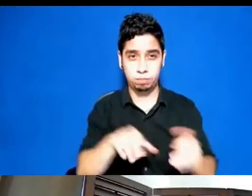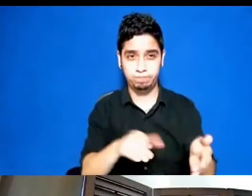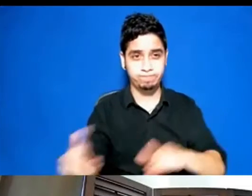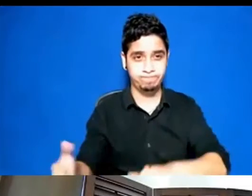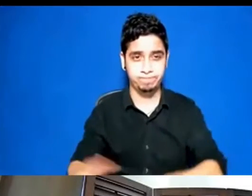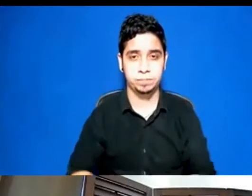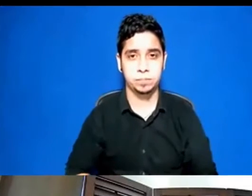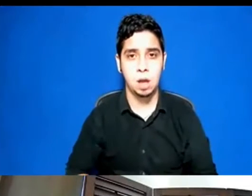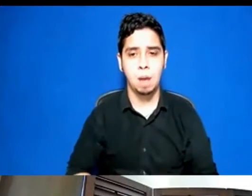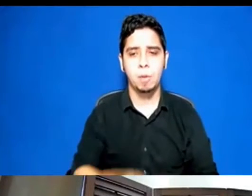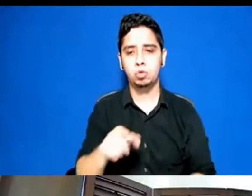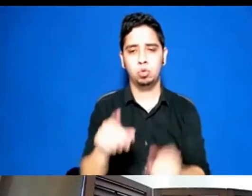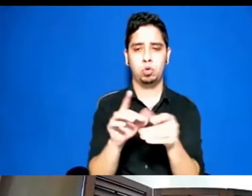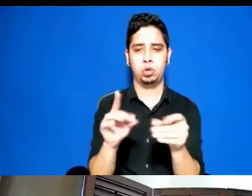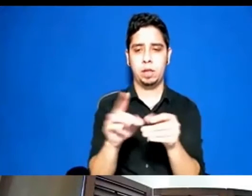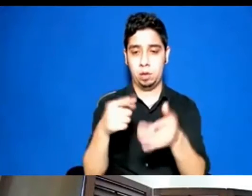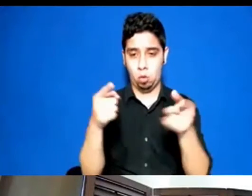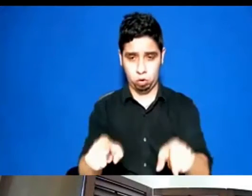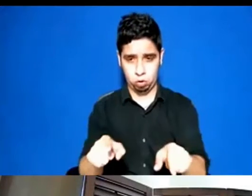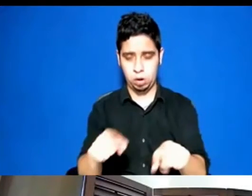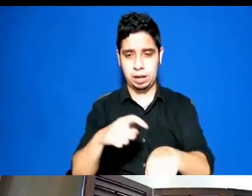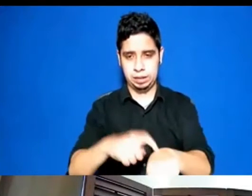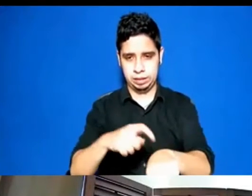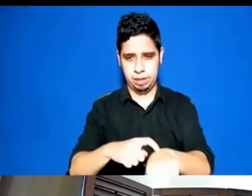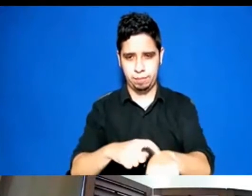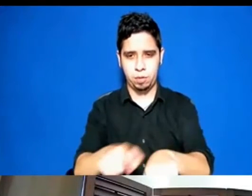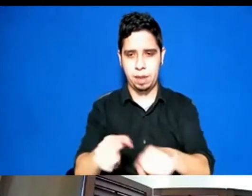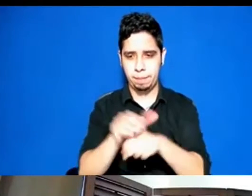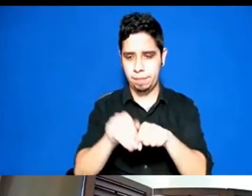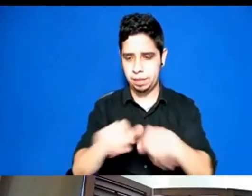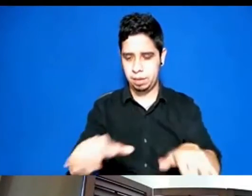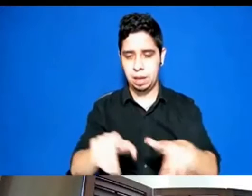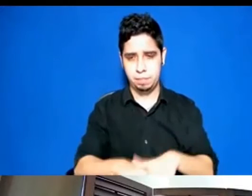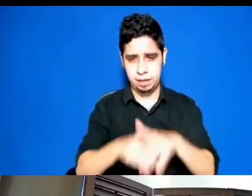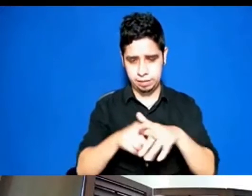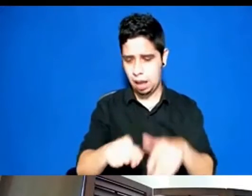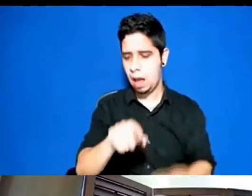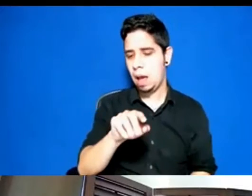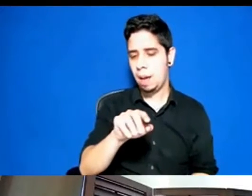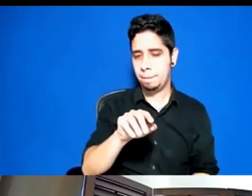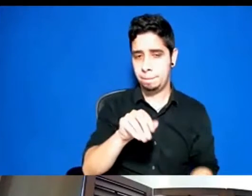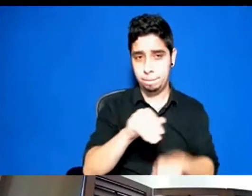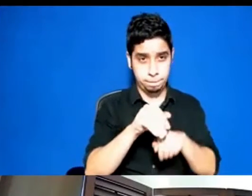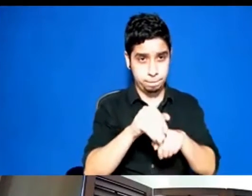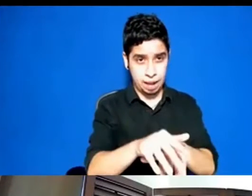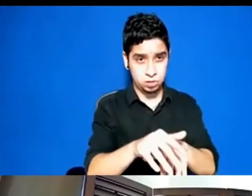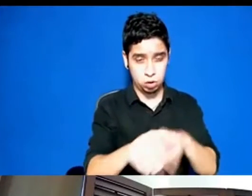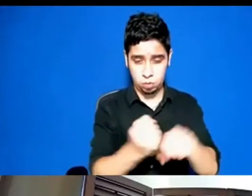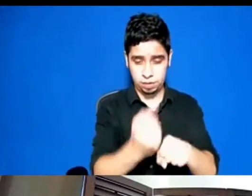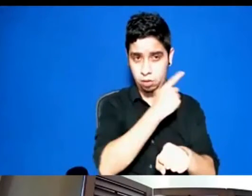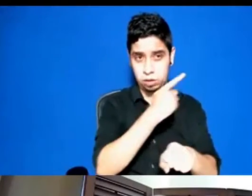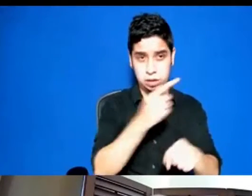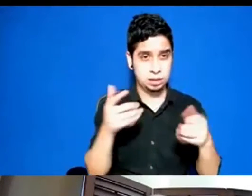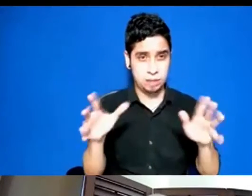la pandemia. O sea, justo la pandemia llega en marzo del año pasado, en esta misma fecha. Exacto. Y ya había empezado